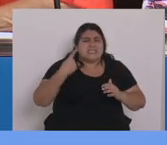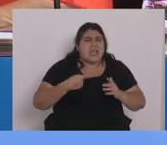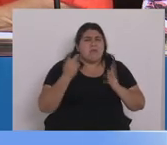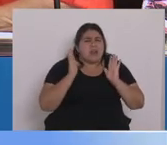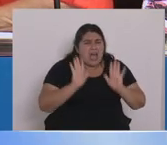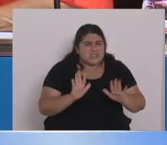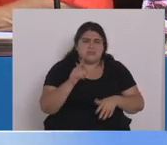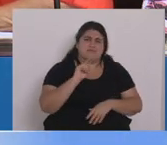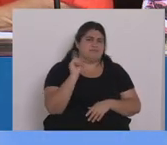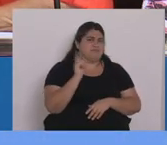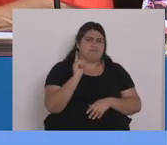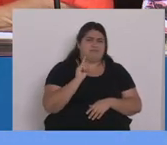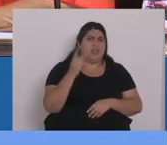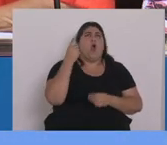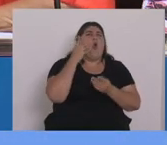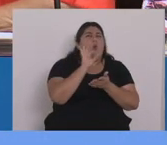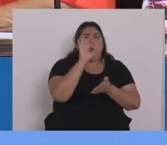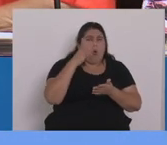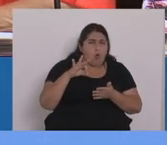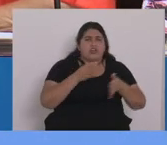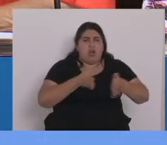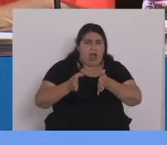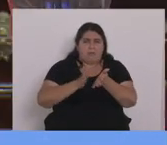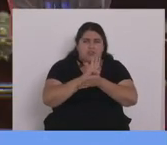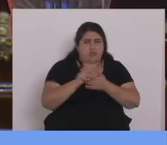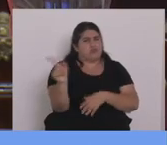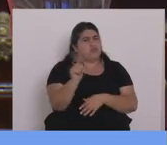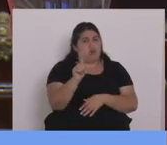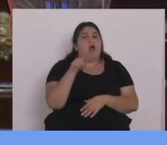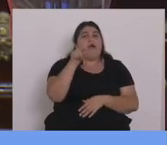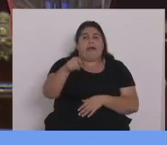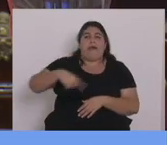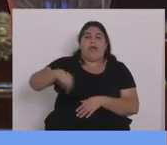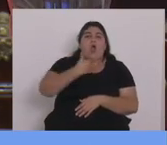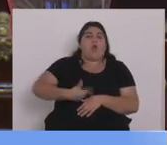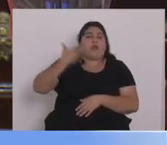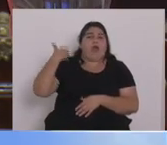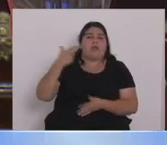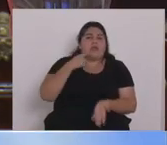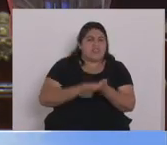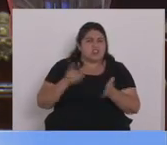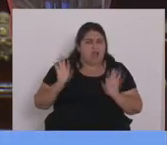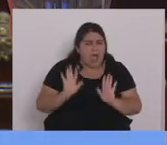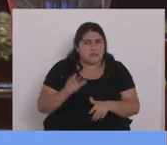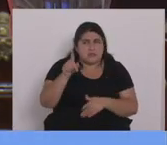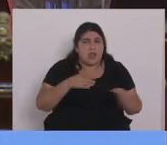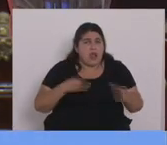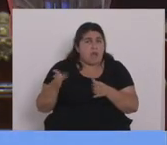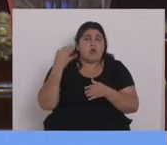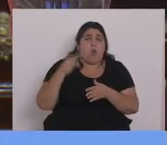que nunca hay una sola salida, pero sin embargo esa fue la manera en que nos metieron y nos